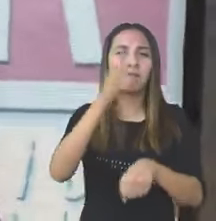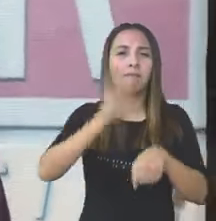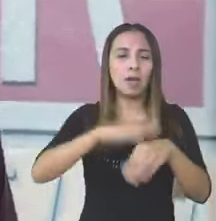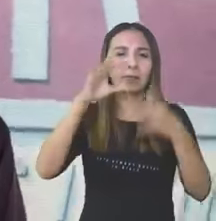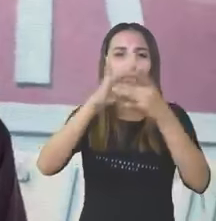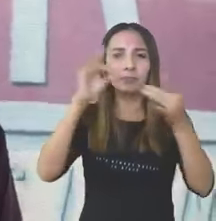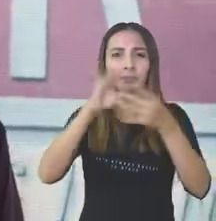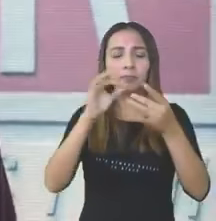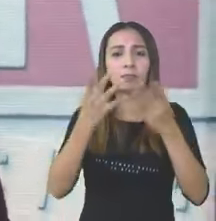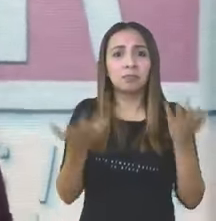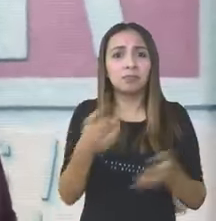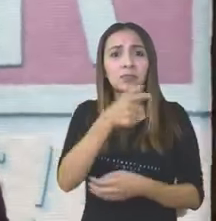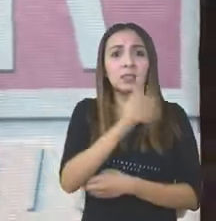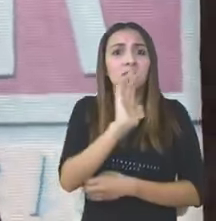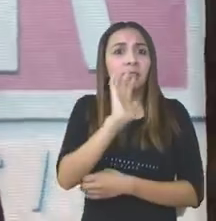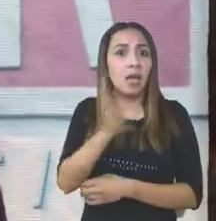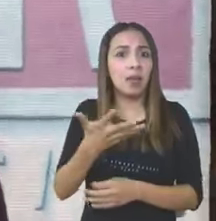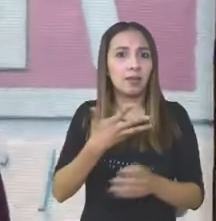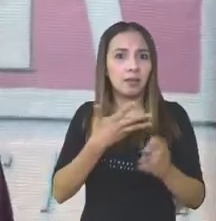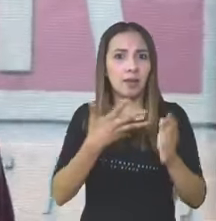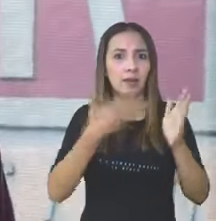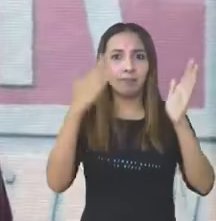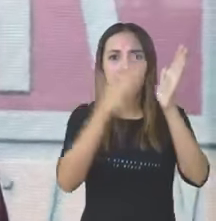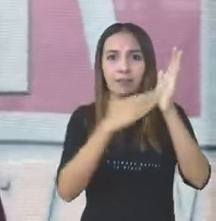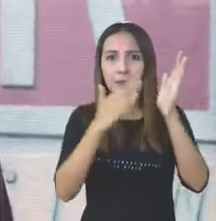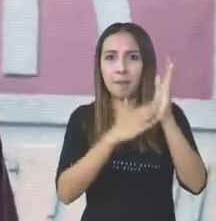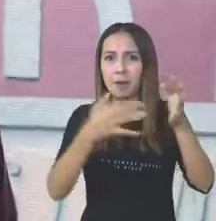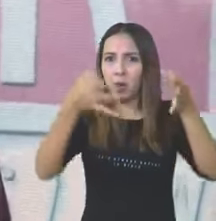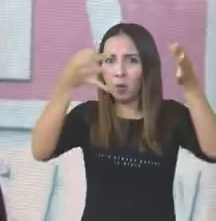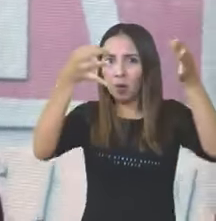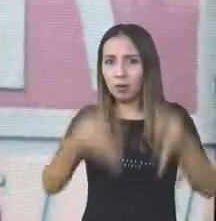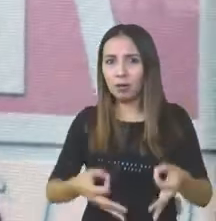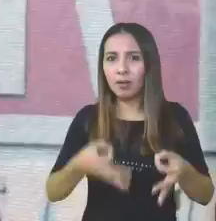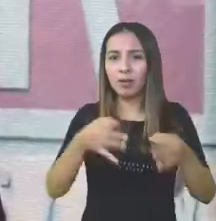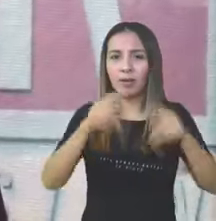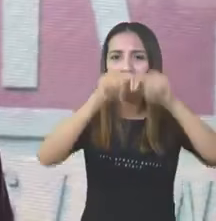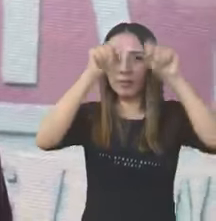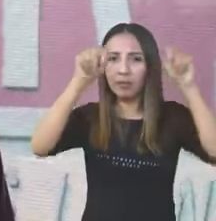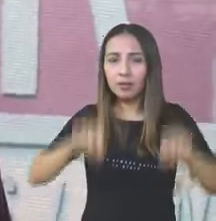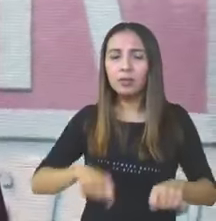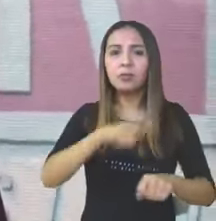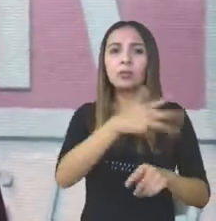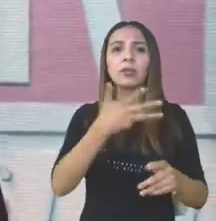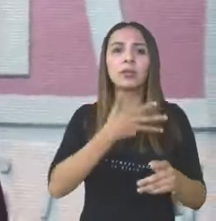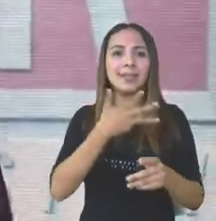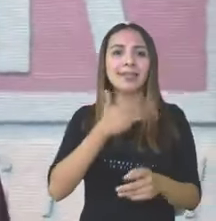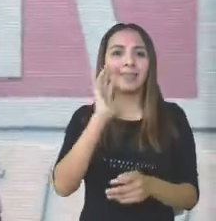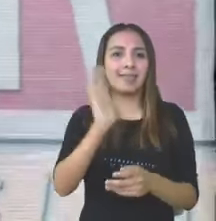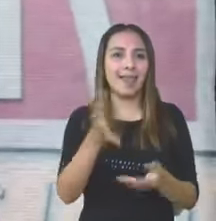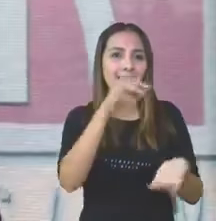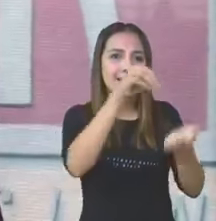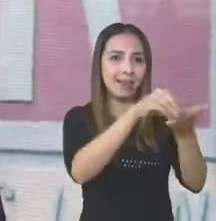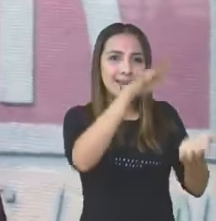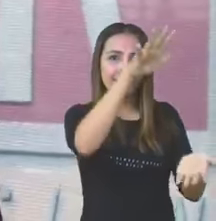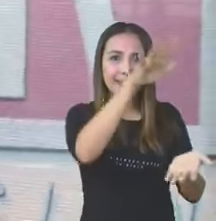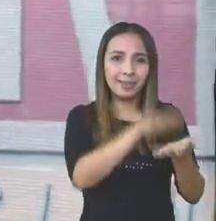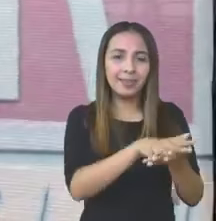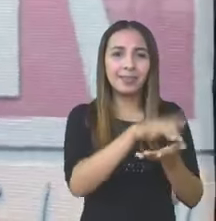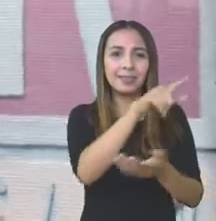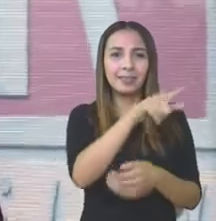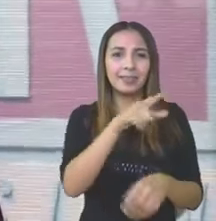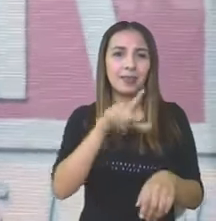pesar de contar con los papeles originales del vehículo, a pesar de contar con el registro vehicular del